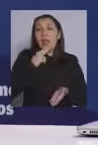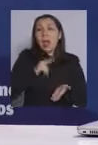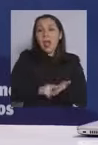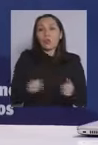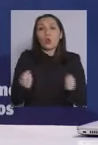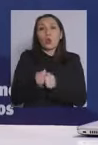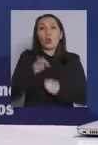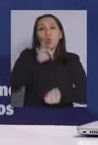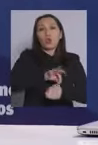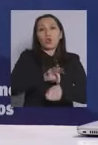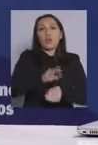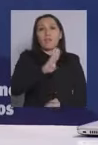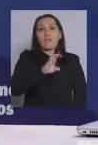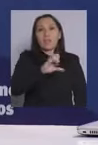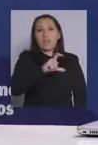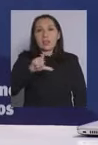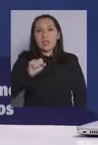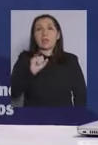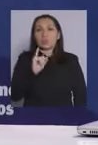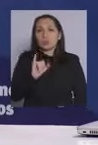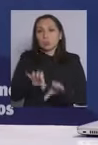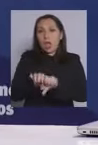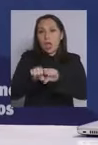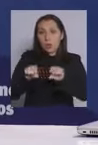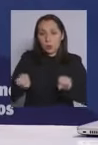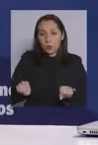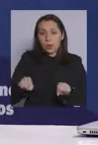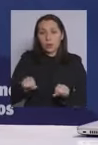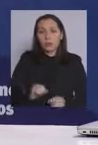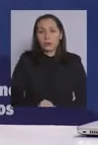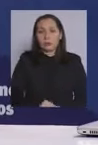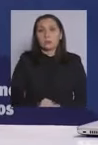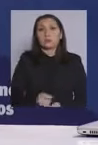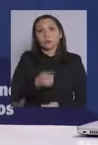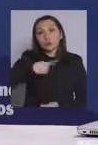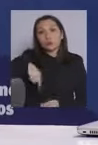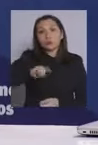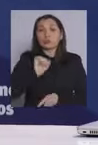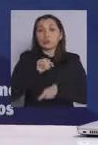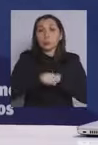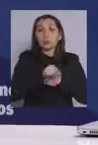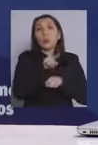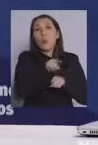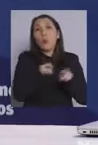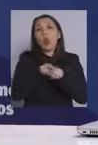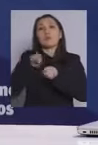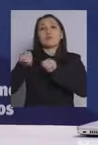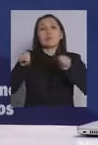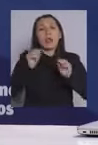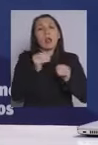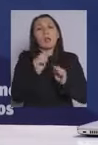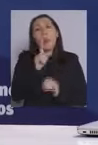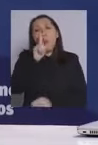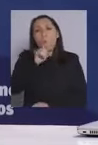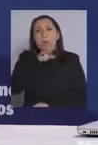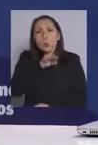doctor Juan Pablo Beca, y está de acuerdo. Y nosotros acogemos este llamado de un minuto de